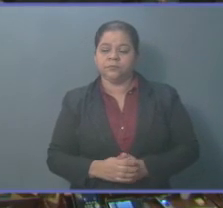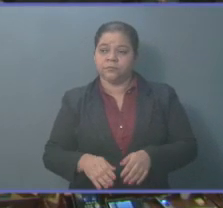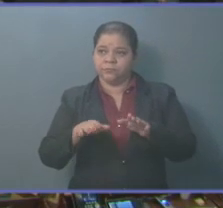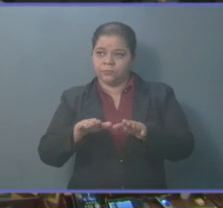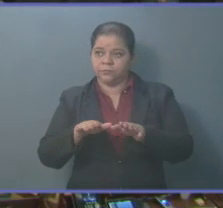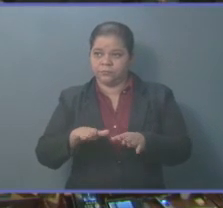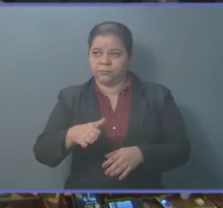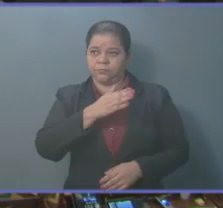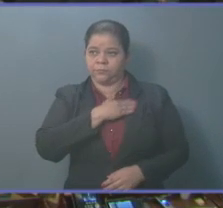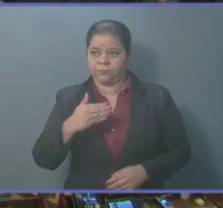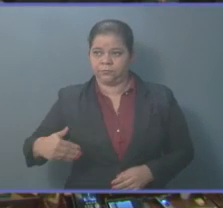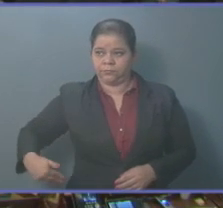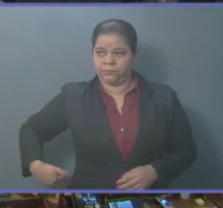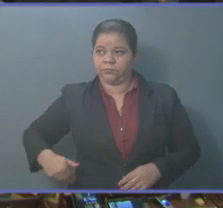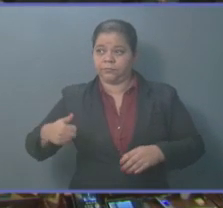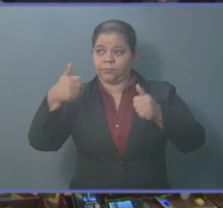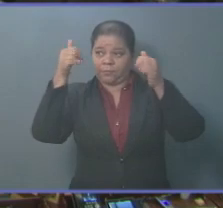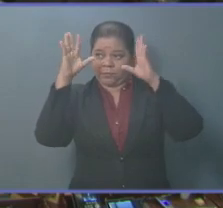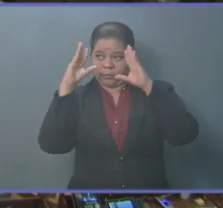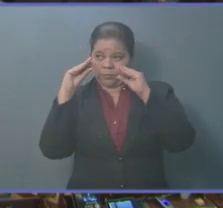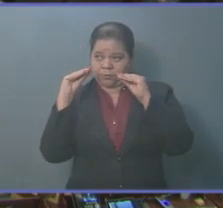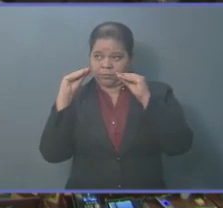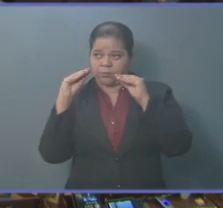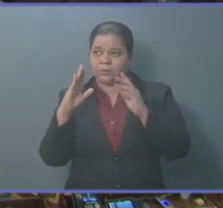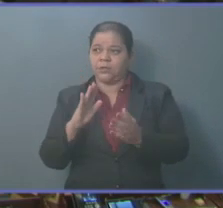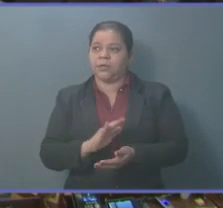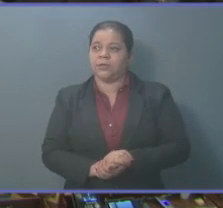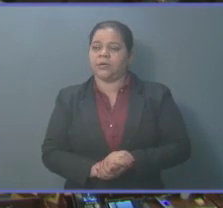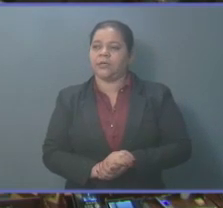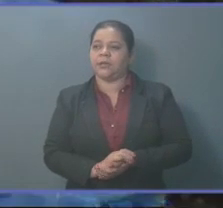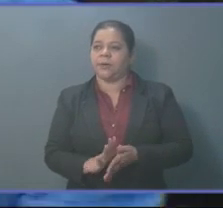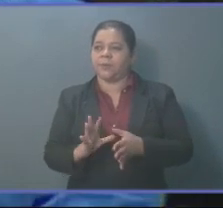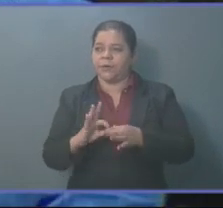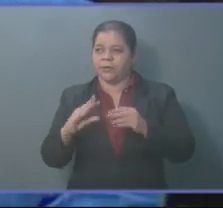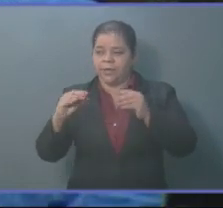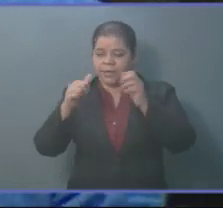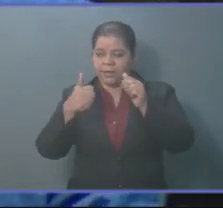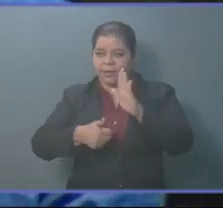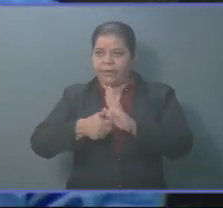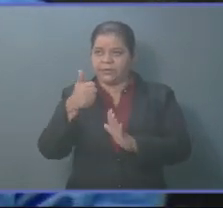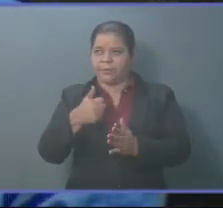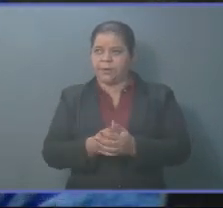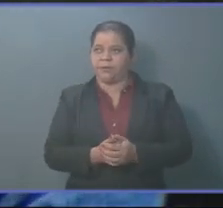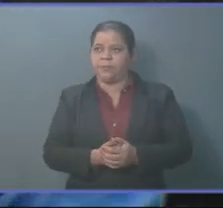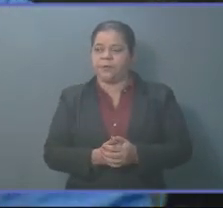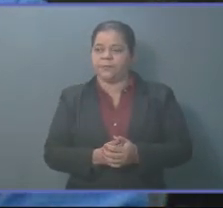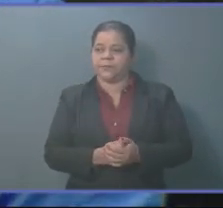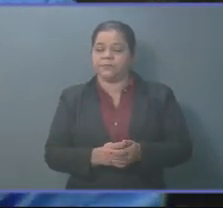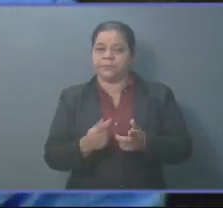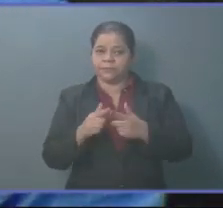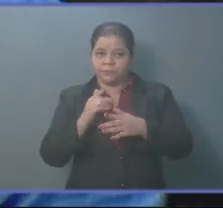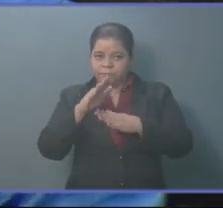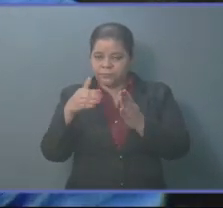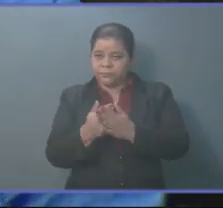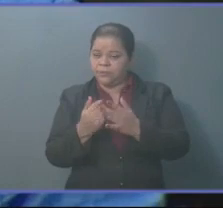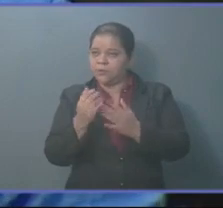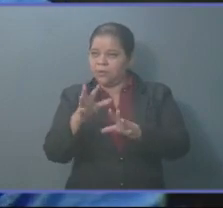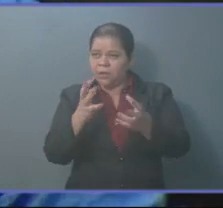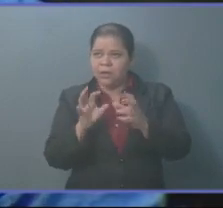Gracias, presidente. Buenas noches. Al pueblo salvadoreño sobre todo, porque la mayoría de diputados igual ya se retiraron.